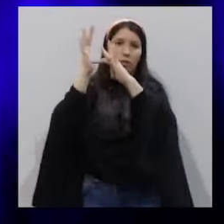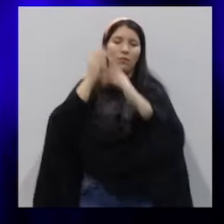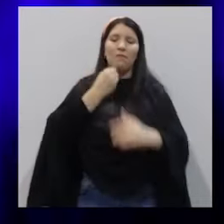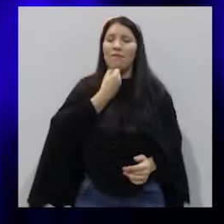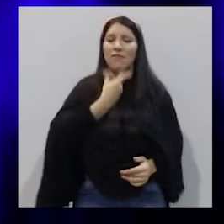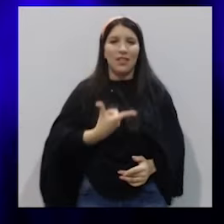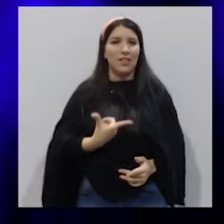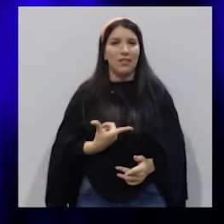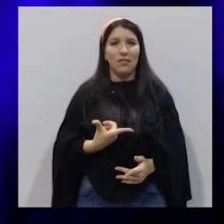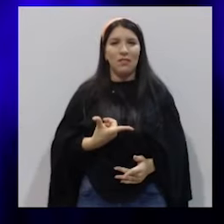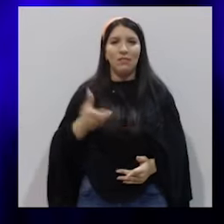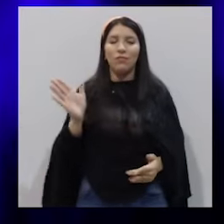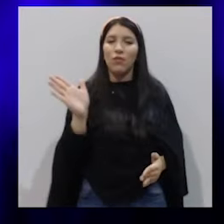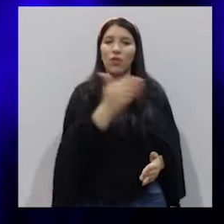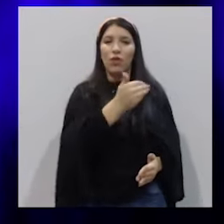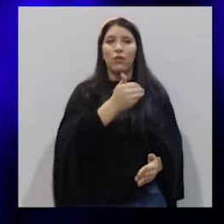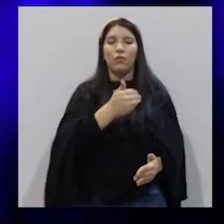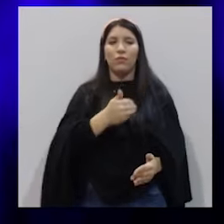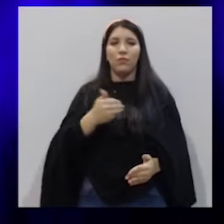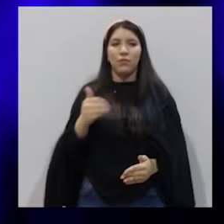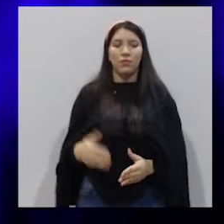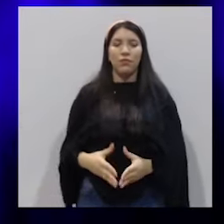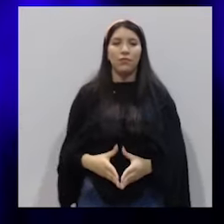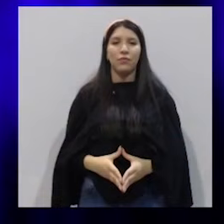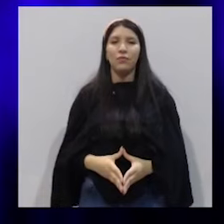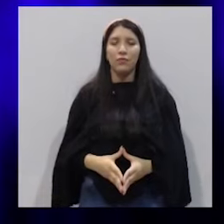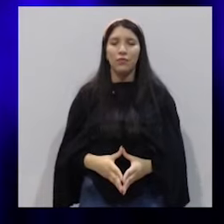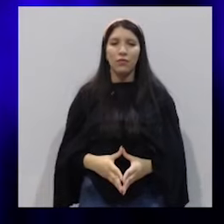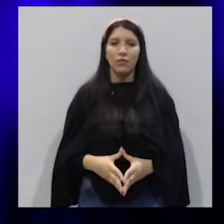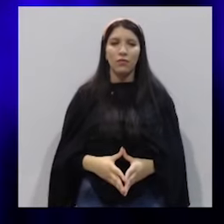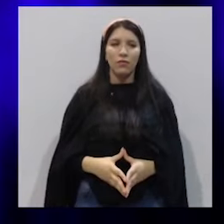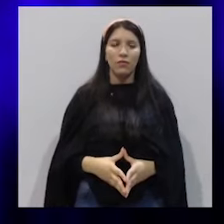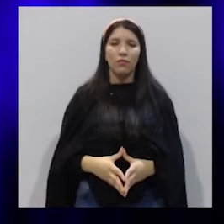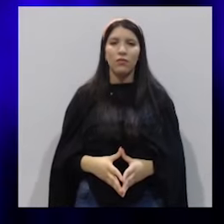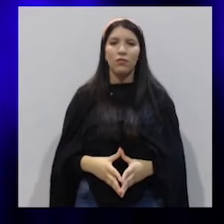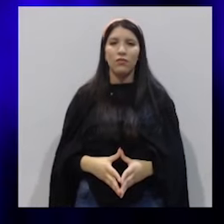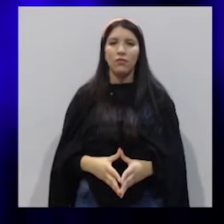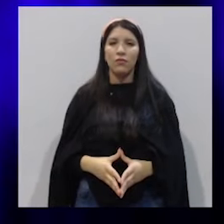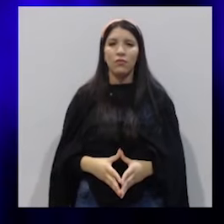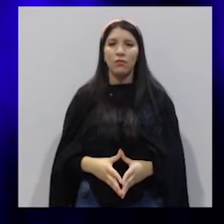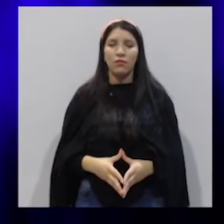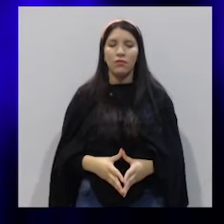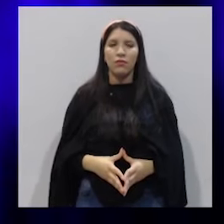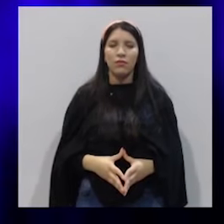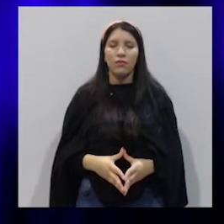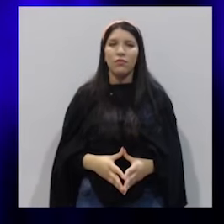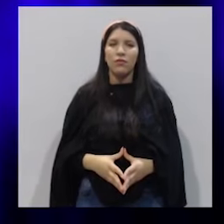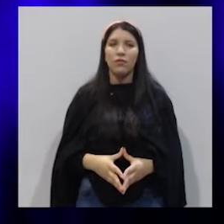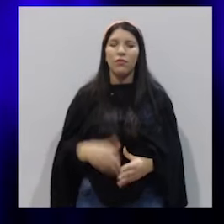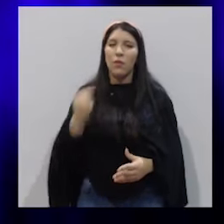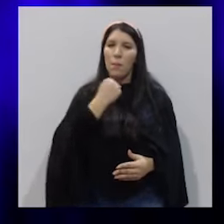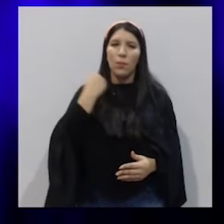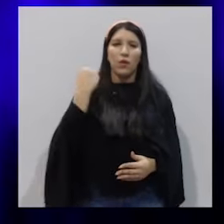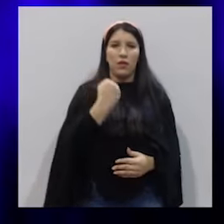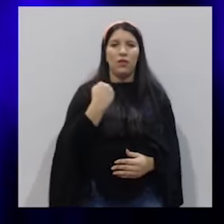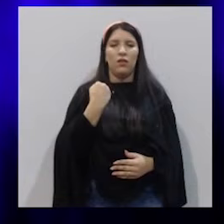de buscarlo y de volver al camino de dios y tomar estas características y dios te va a dar la fuerza el